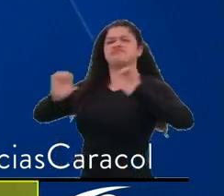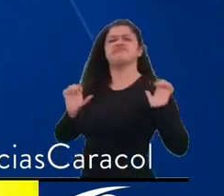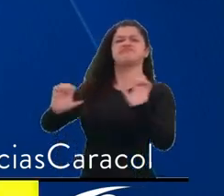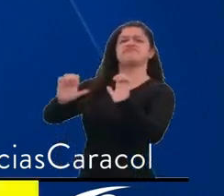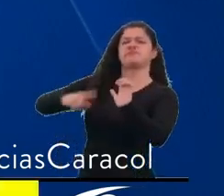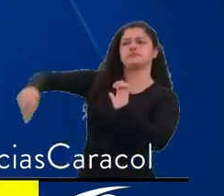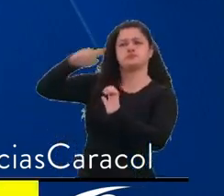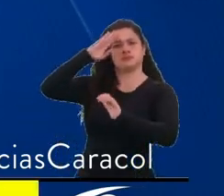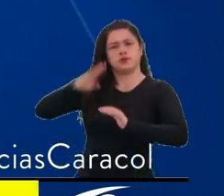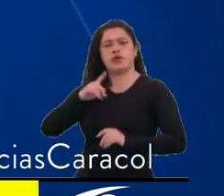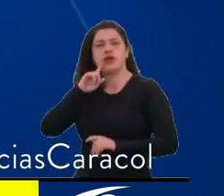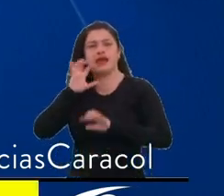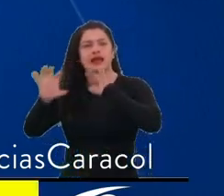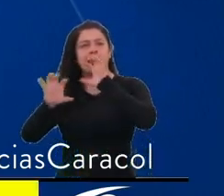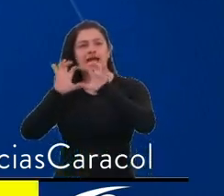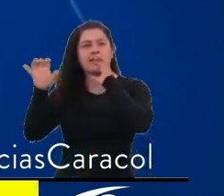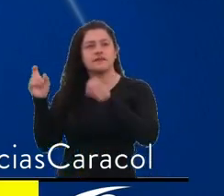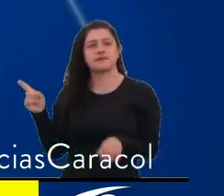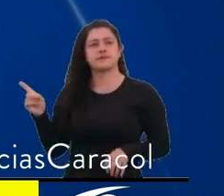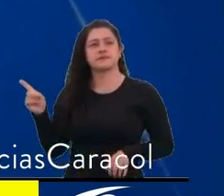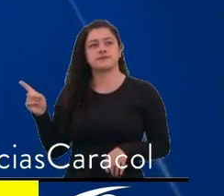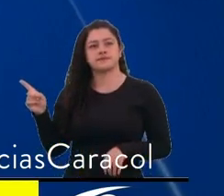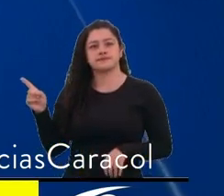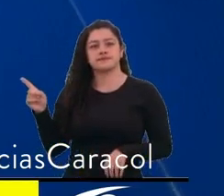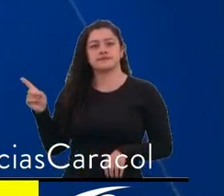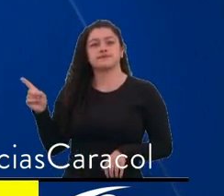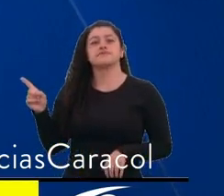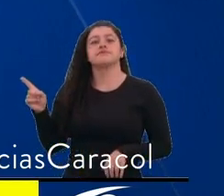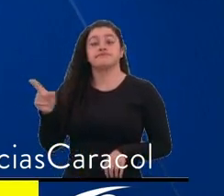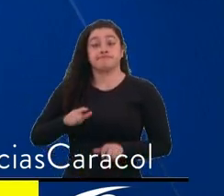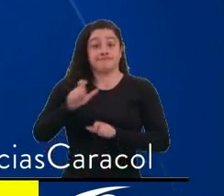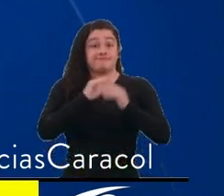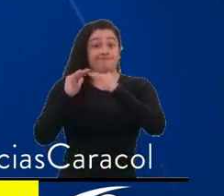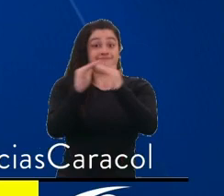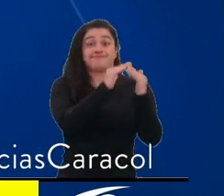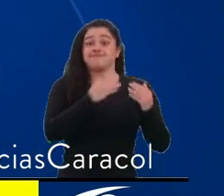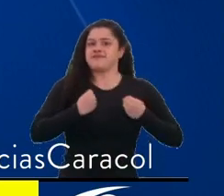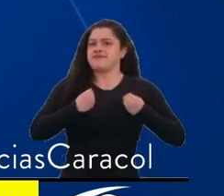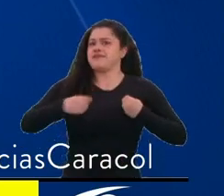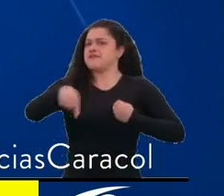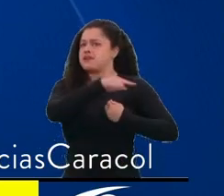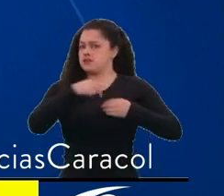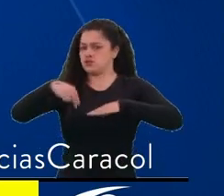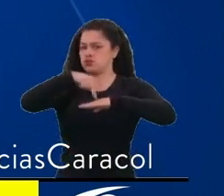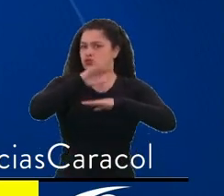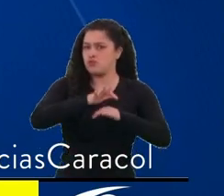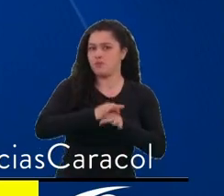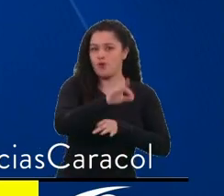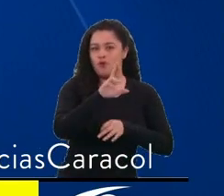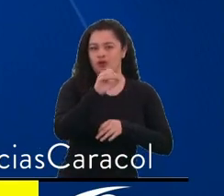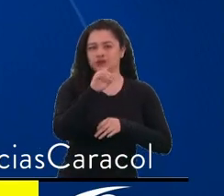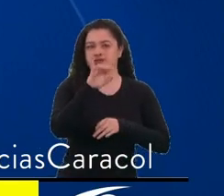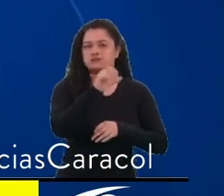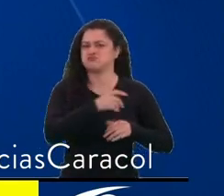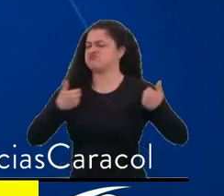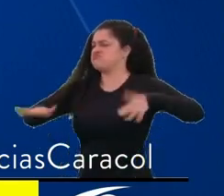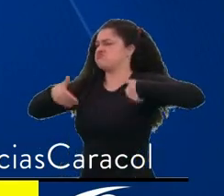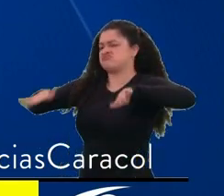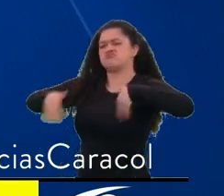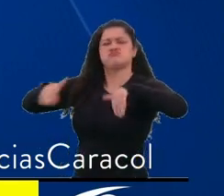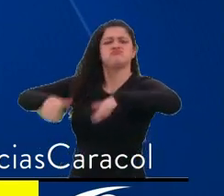Este es el momento en que habitantes del municipio del Rosario, en el norte de Nariño, rodean a un grupo de soldados que cumplían labores de control y protección